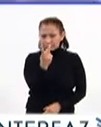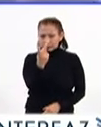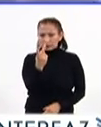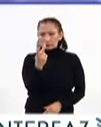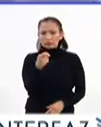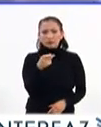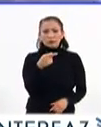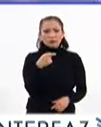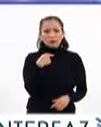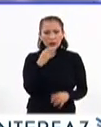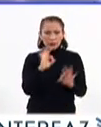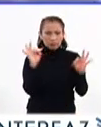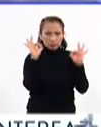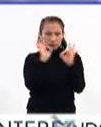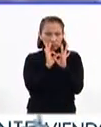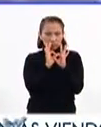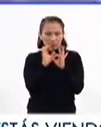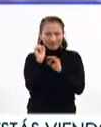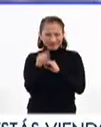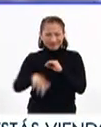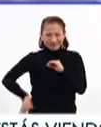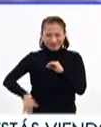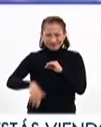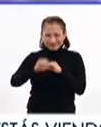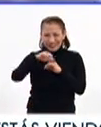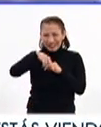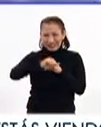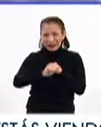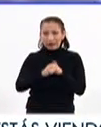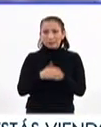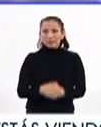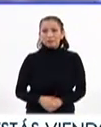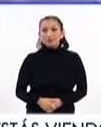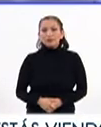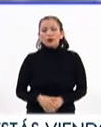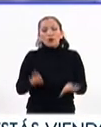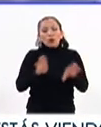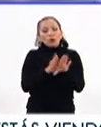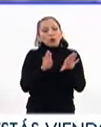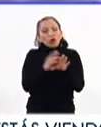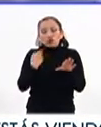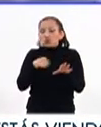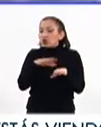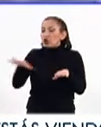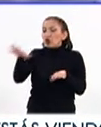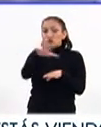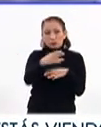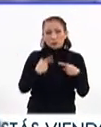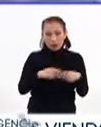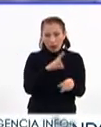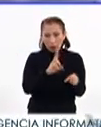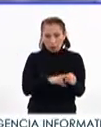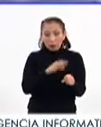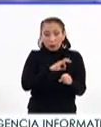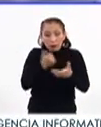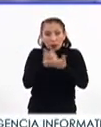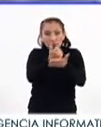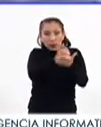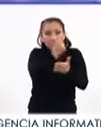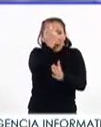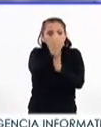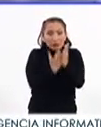creo que es muy importante a partir de lo que te hacía Ana Cristina, de la que te hizo Ana Cristina, de cómo podemos todos involucrarnos